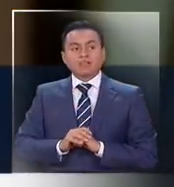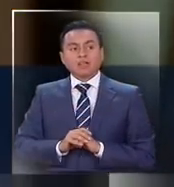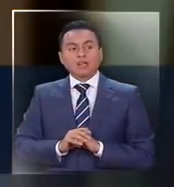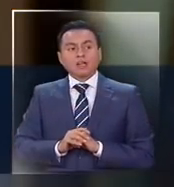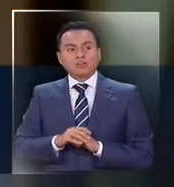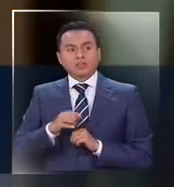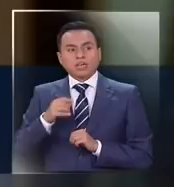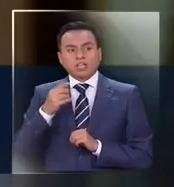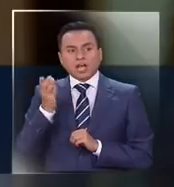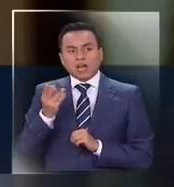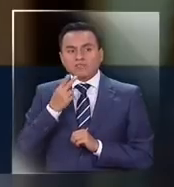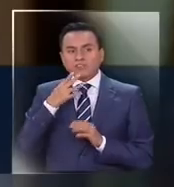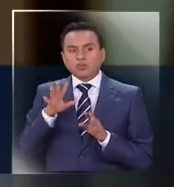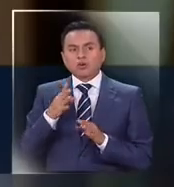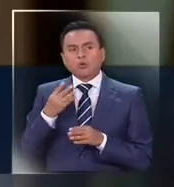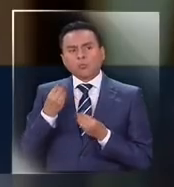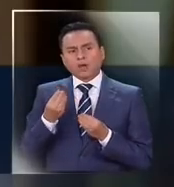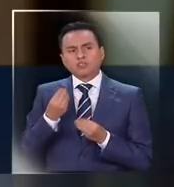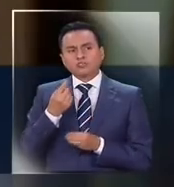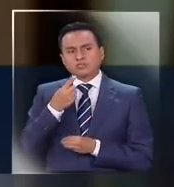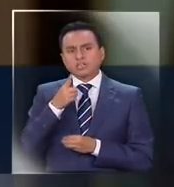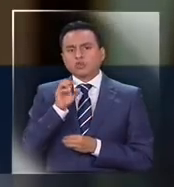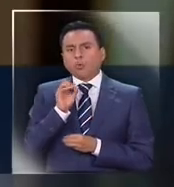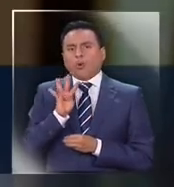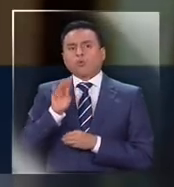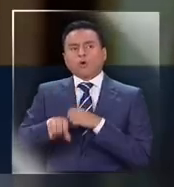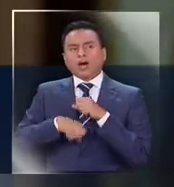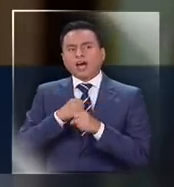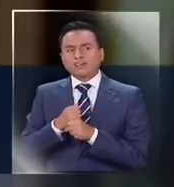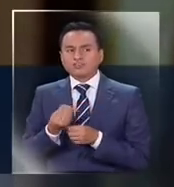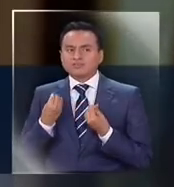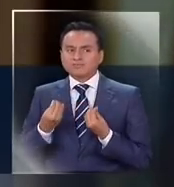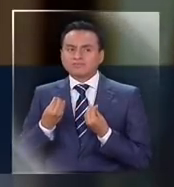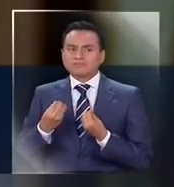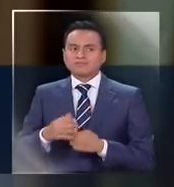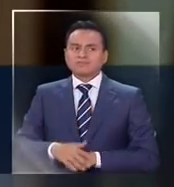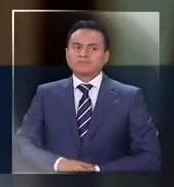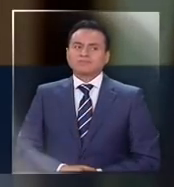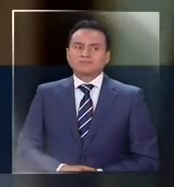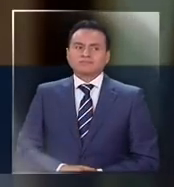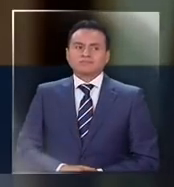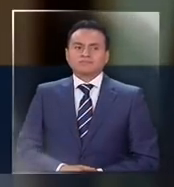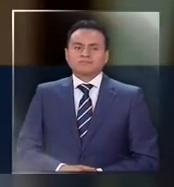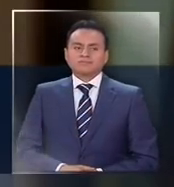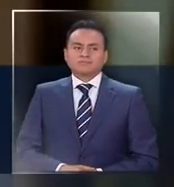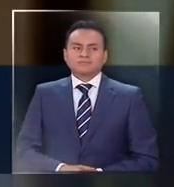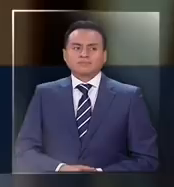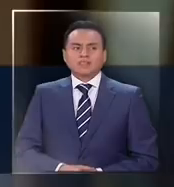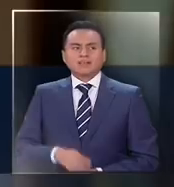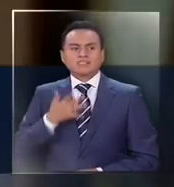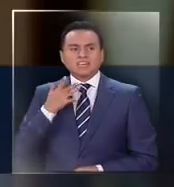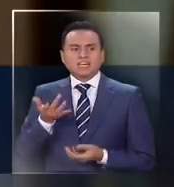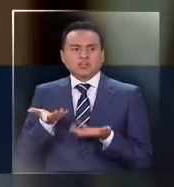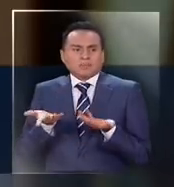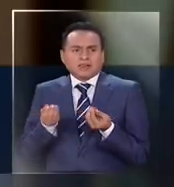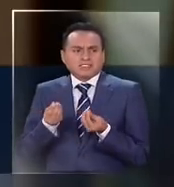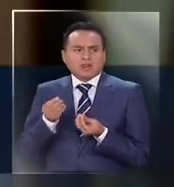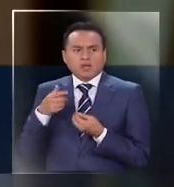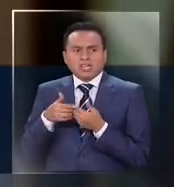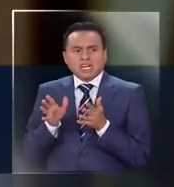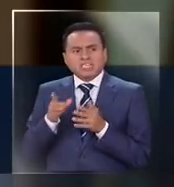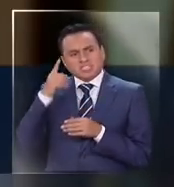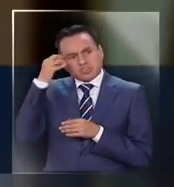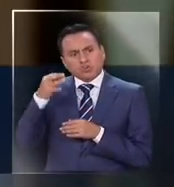A really good 104 years. And so, you know, whatever happens,